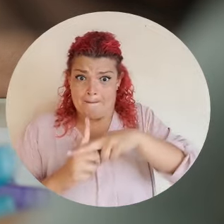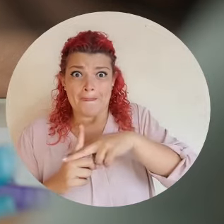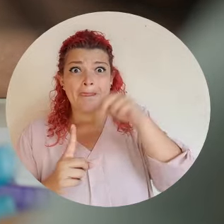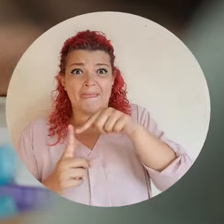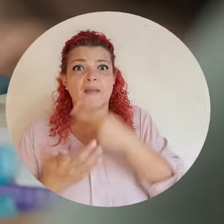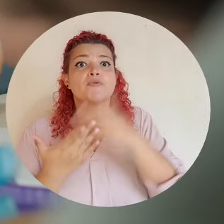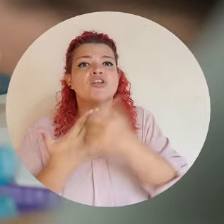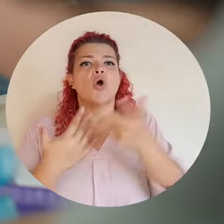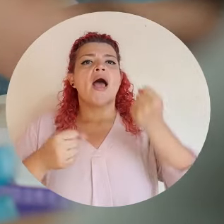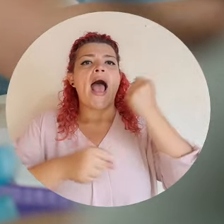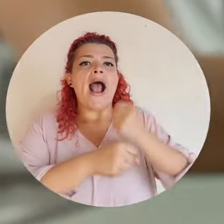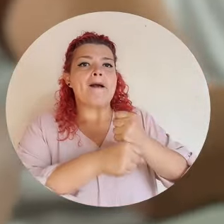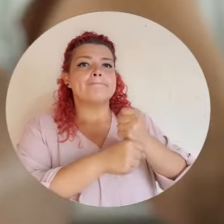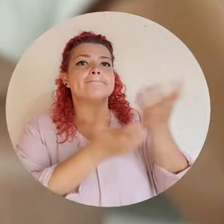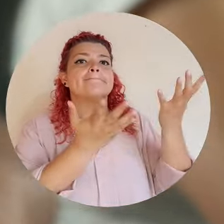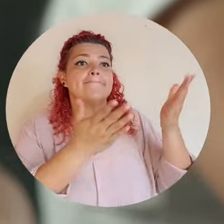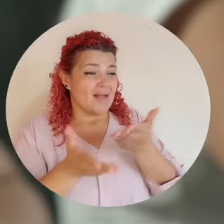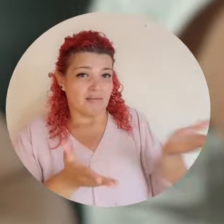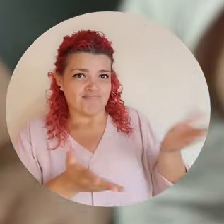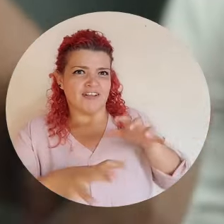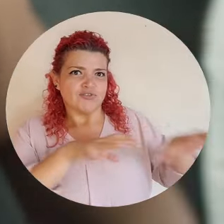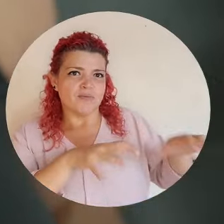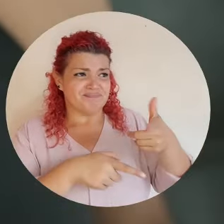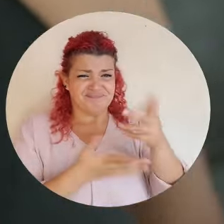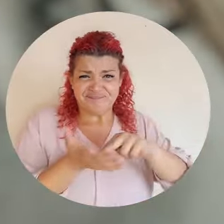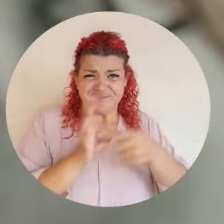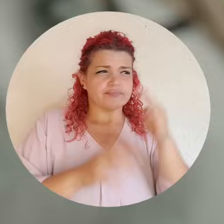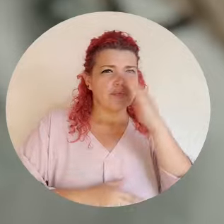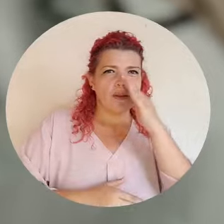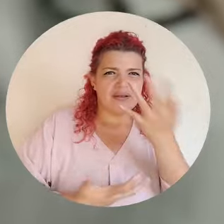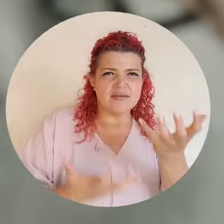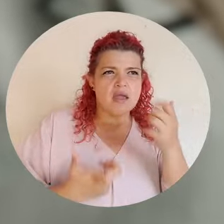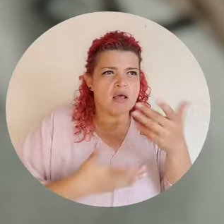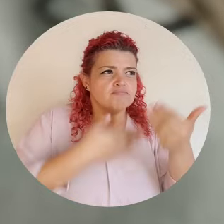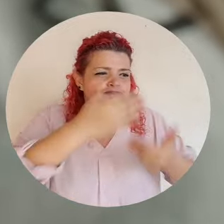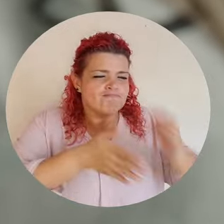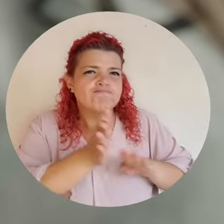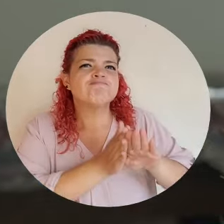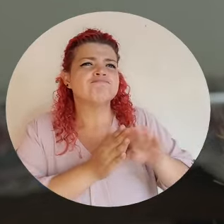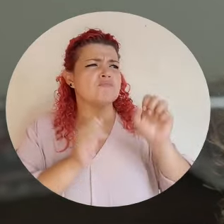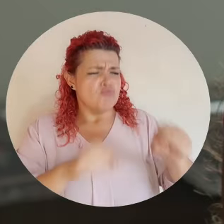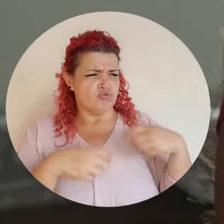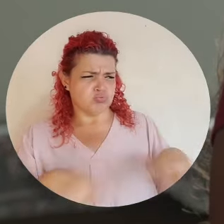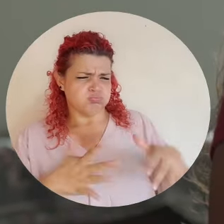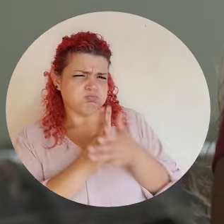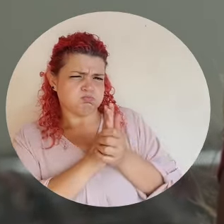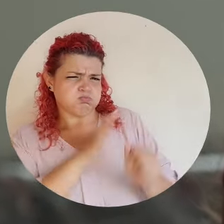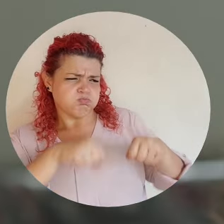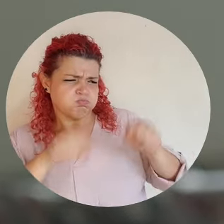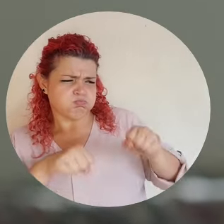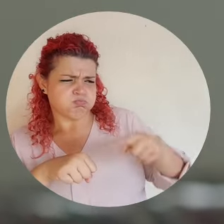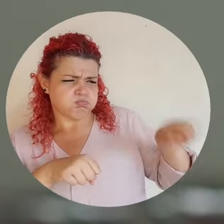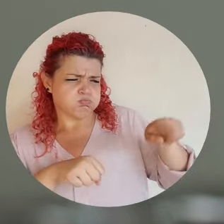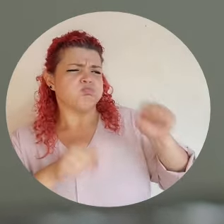el proyecto Empleabilidad en Acción. Este proyecto está enfocado en madres que tienen ganas de salir adelante, que tienen muchísimo